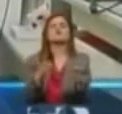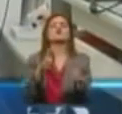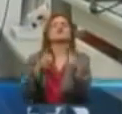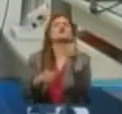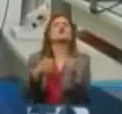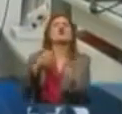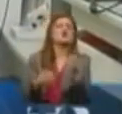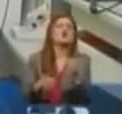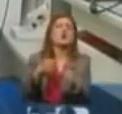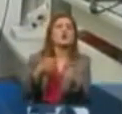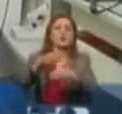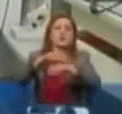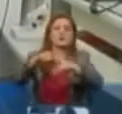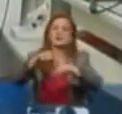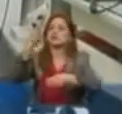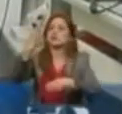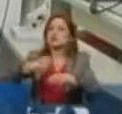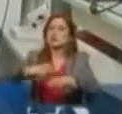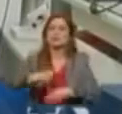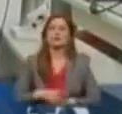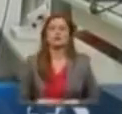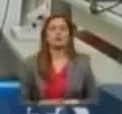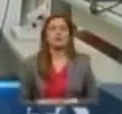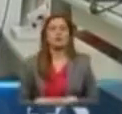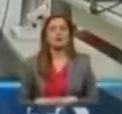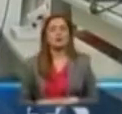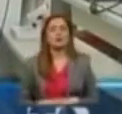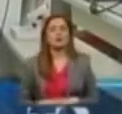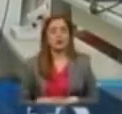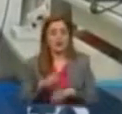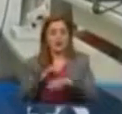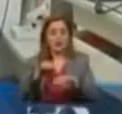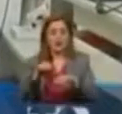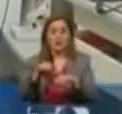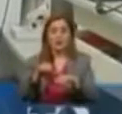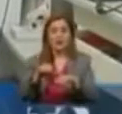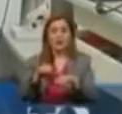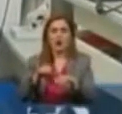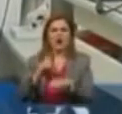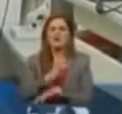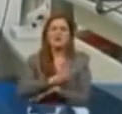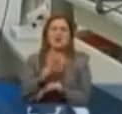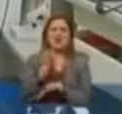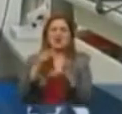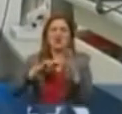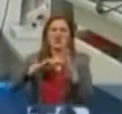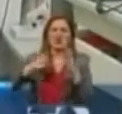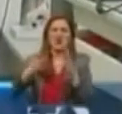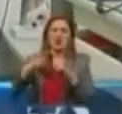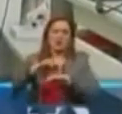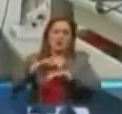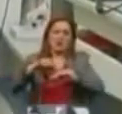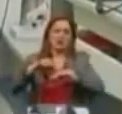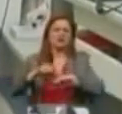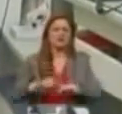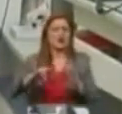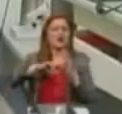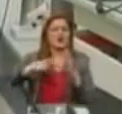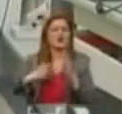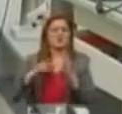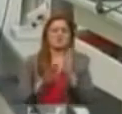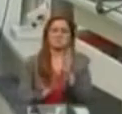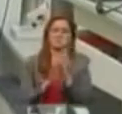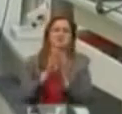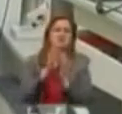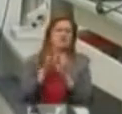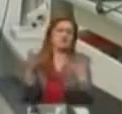es únicamente quirúrgico. La ventaja es que ahora la cirugía es totalmente ambulatoria, la tecnología es muy avanzada,